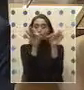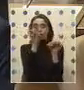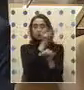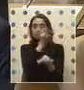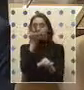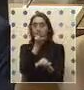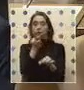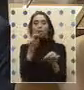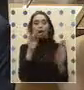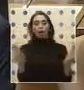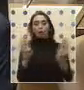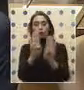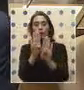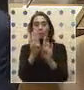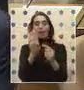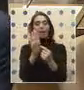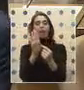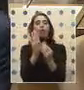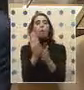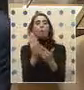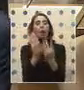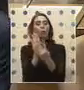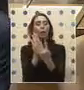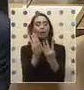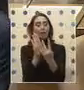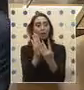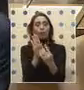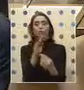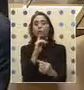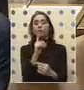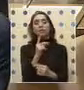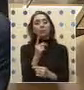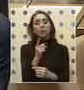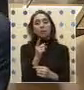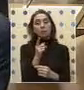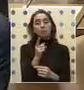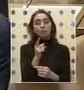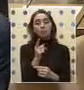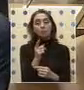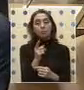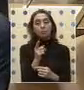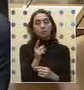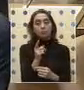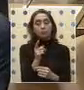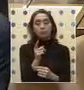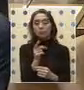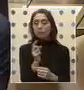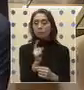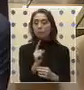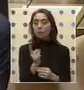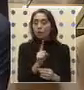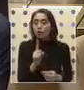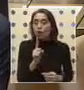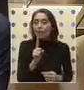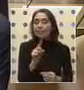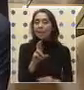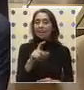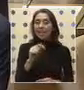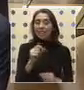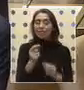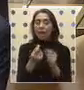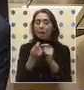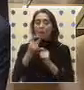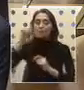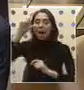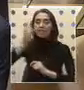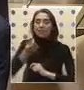invito a leer en el comparado a la página 44, porque dice, no obstante lo indicado, no constituirá renta el mayor valor